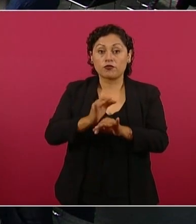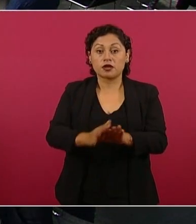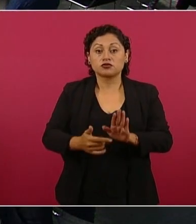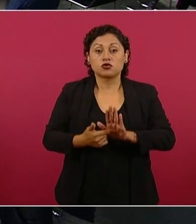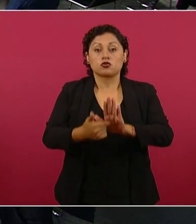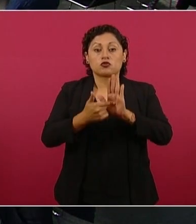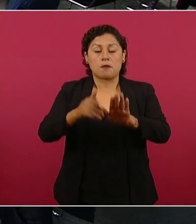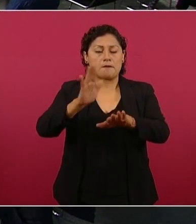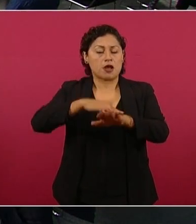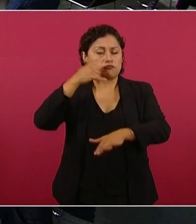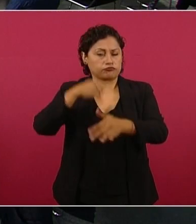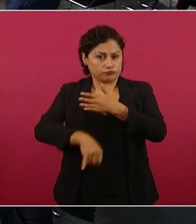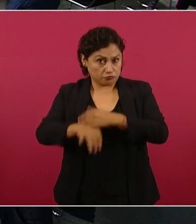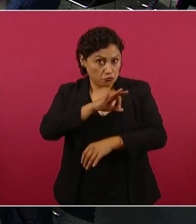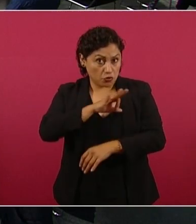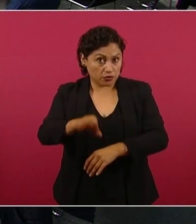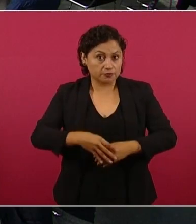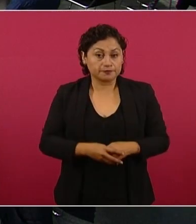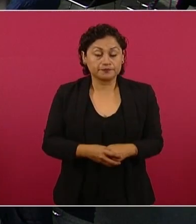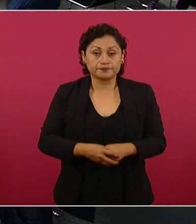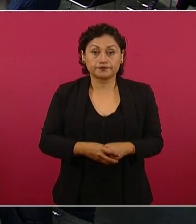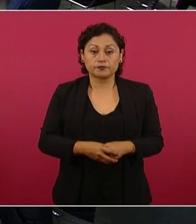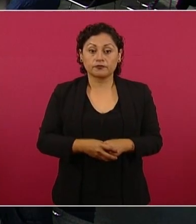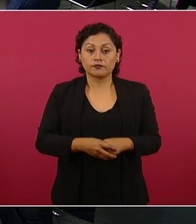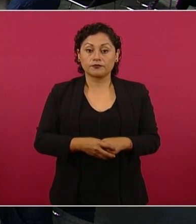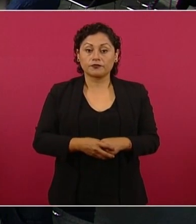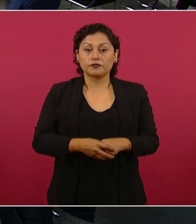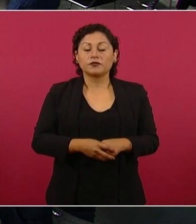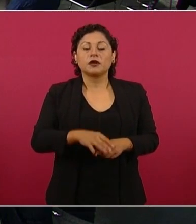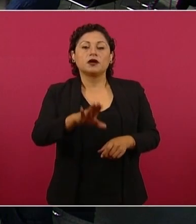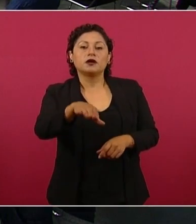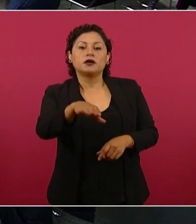ya más con más detalle. Sí, entonces es